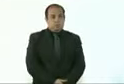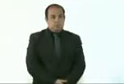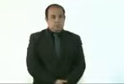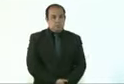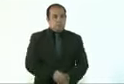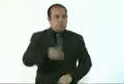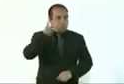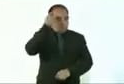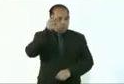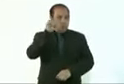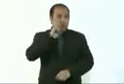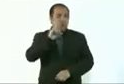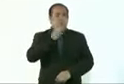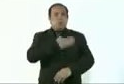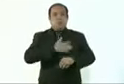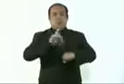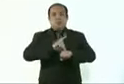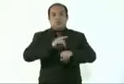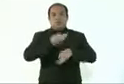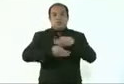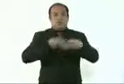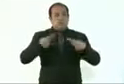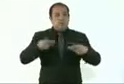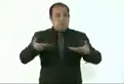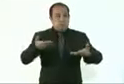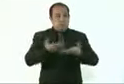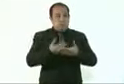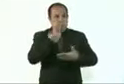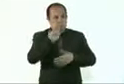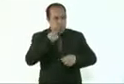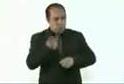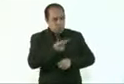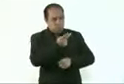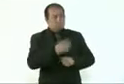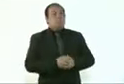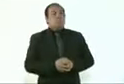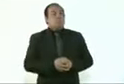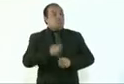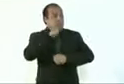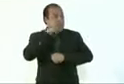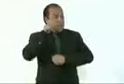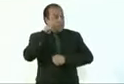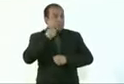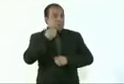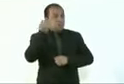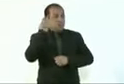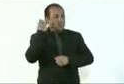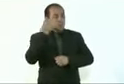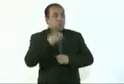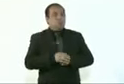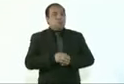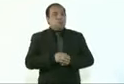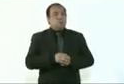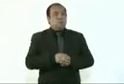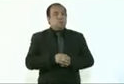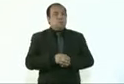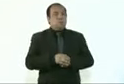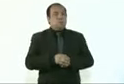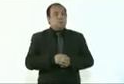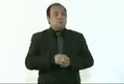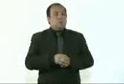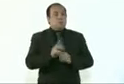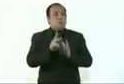Doctora, buenos días a todos aquí presentes. Yo le tengo dos preguntas, doctora. Ayer en la conferencia de prensa de una de los